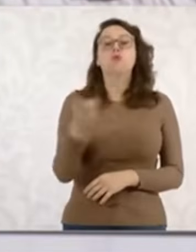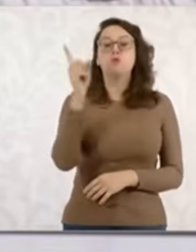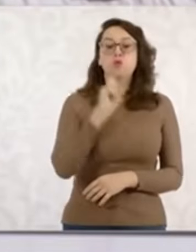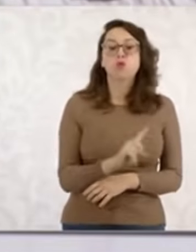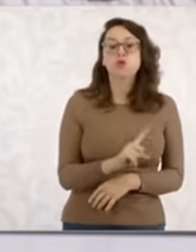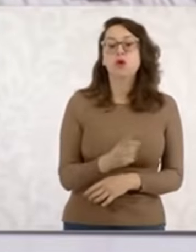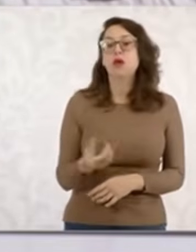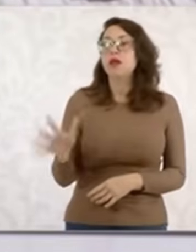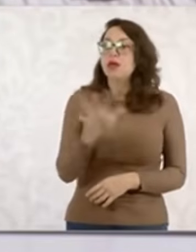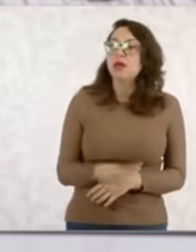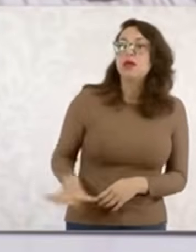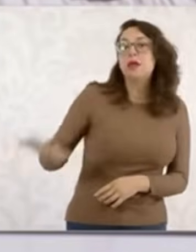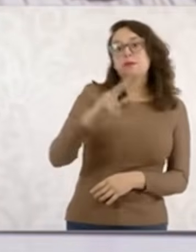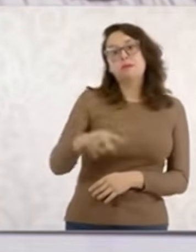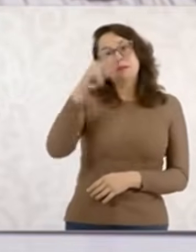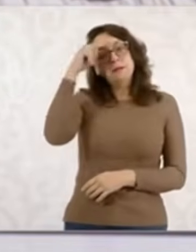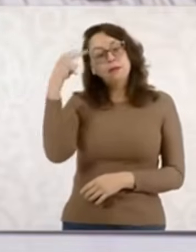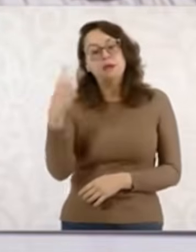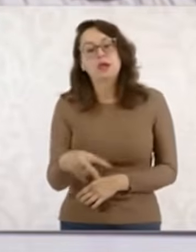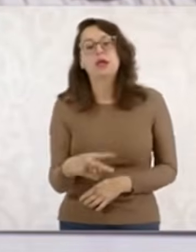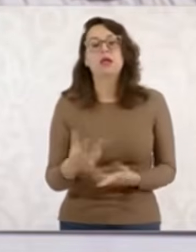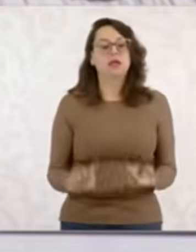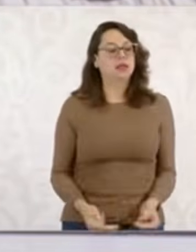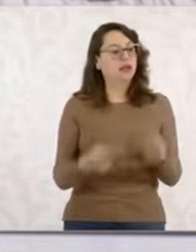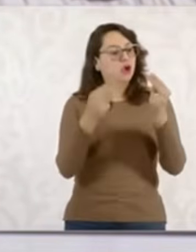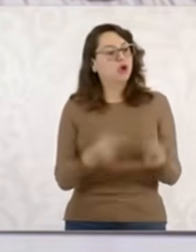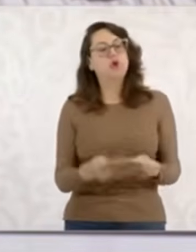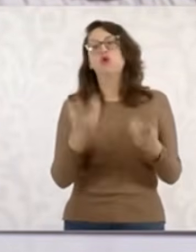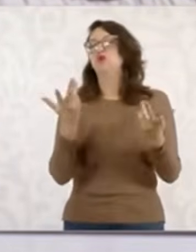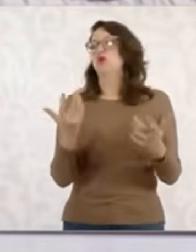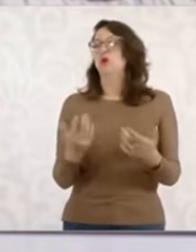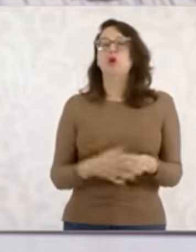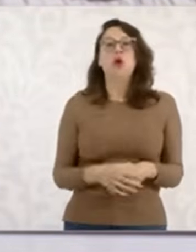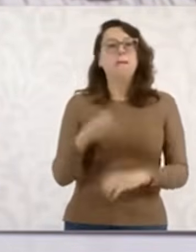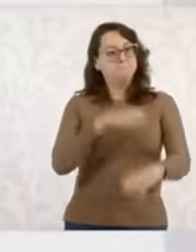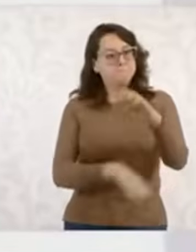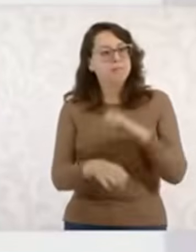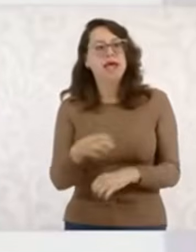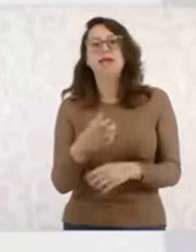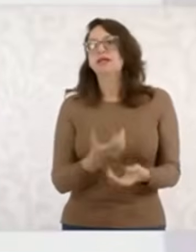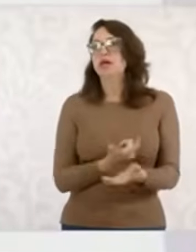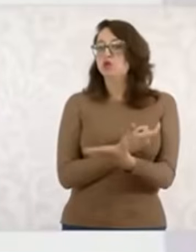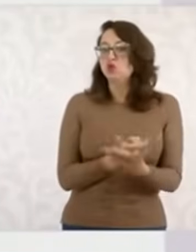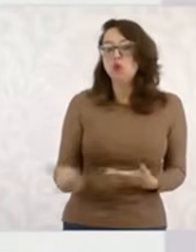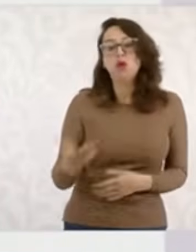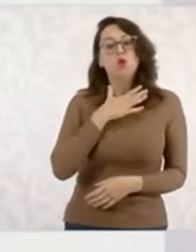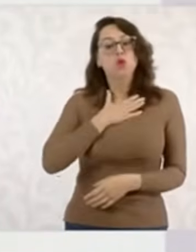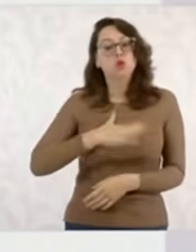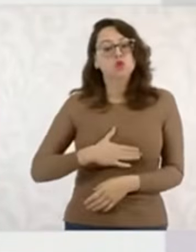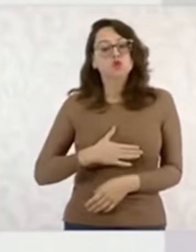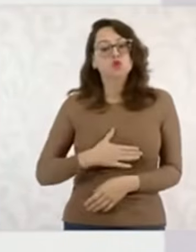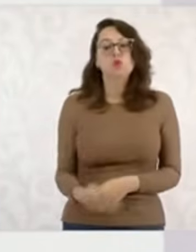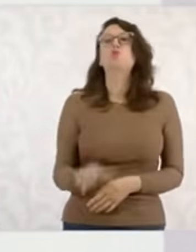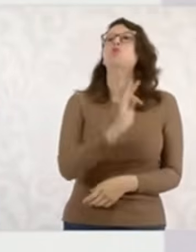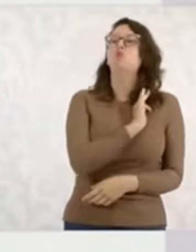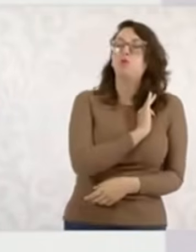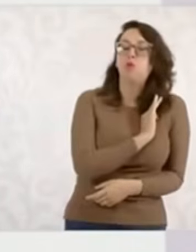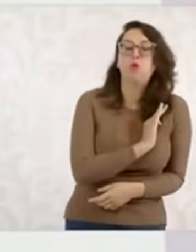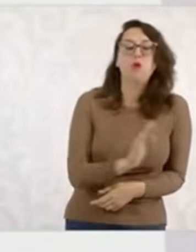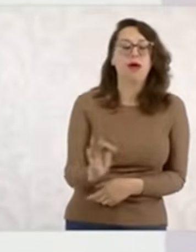salario justo o son comerciantes o son emprendedores, que tengan la posibilidad de hacerlo y que